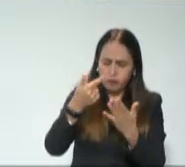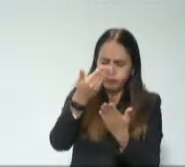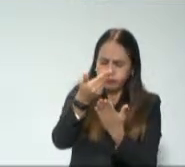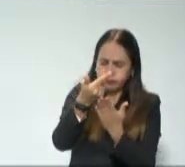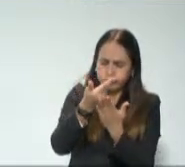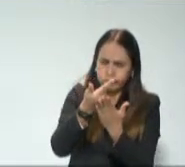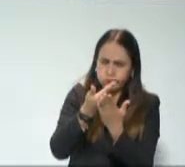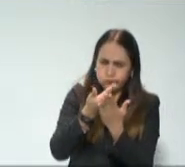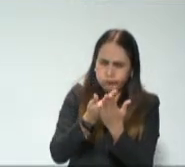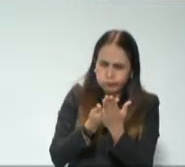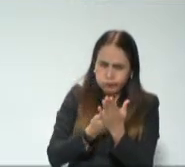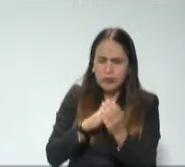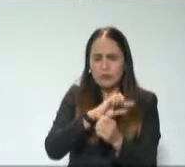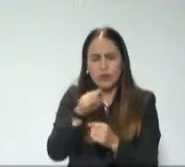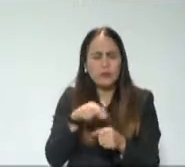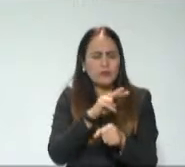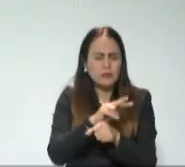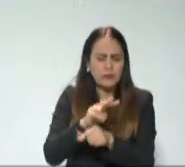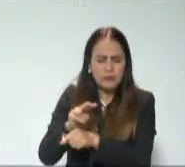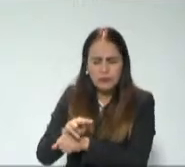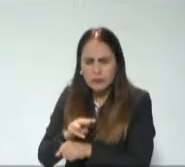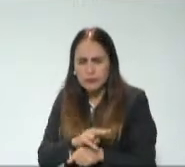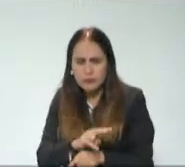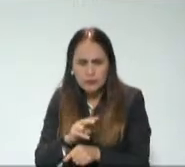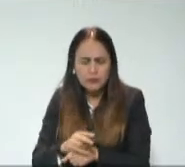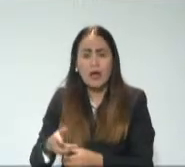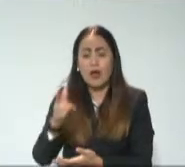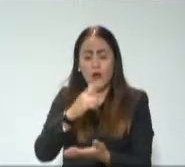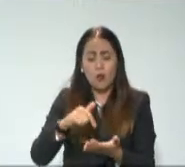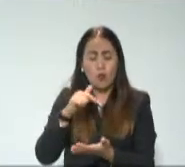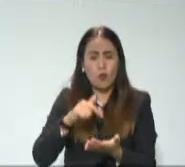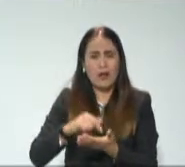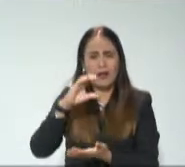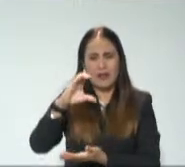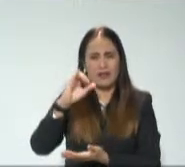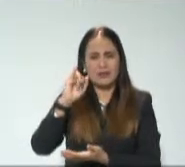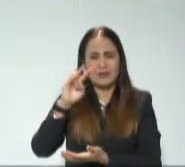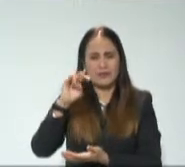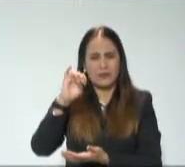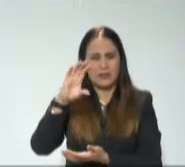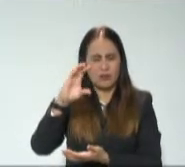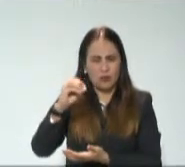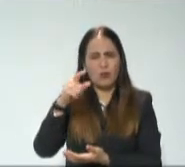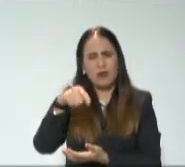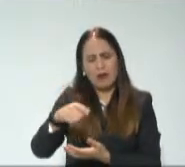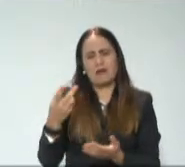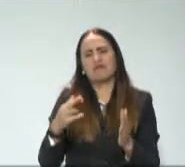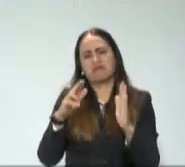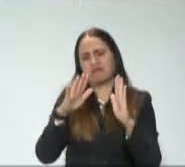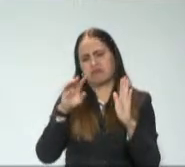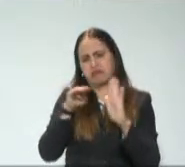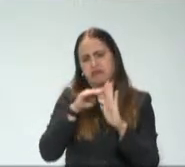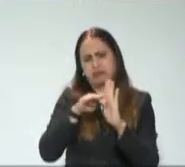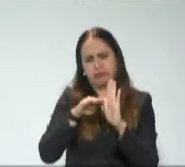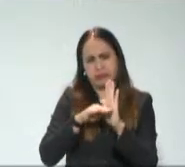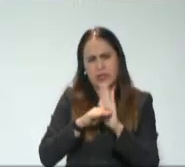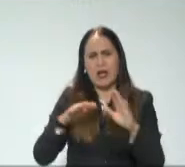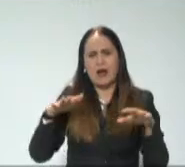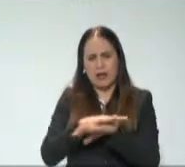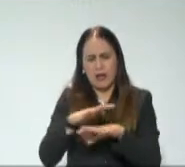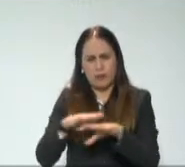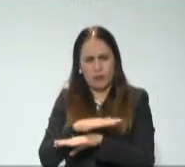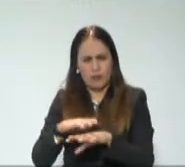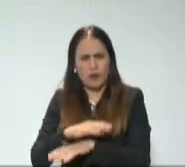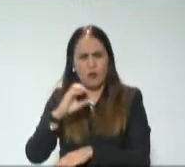proporcionar supervisión general el espacio Cívico es por tanto un facilitador de reformas de gobierno abierto y reconocido por la